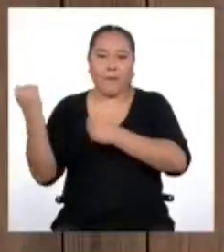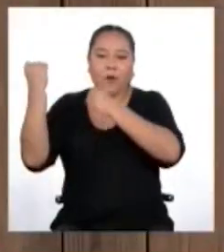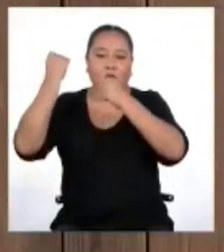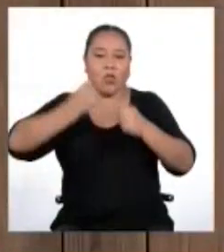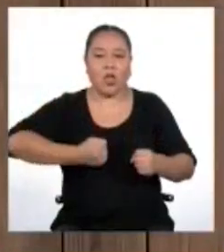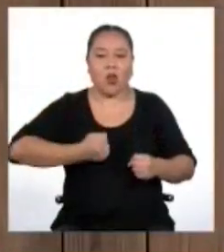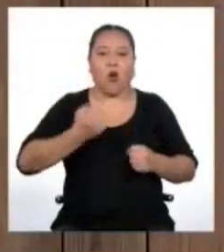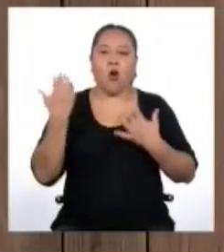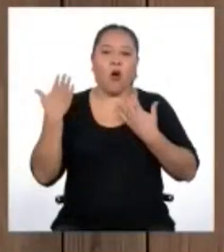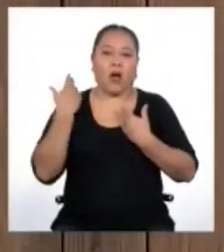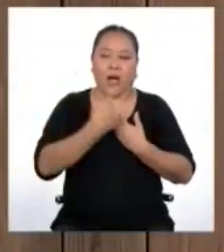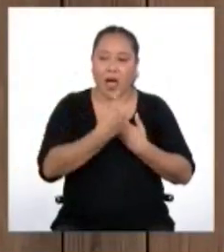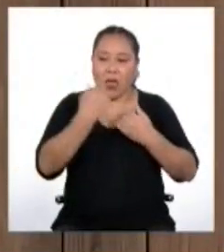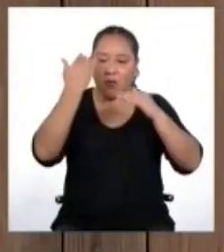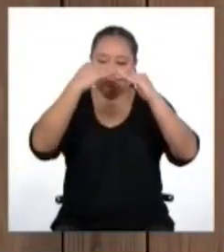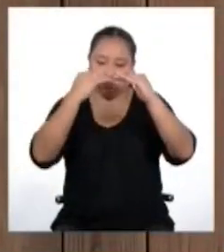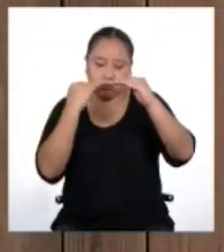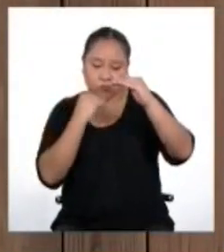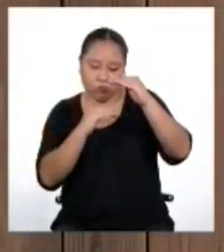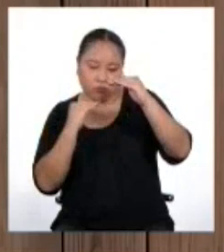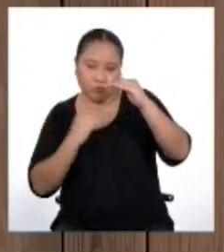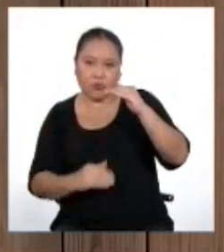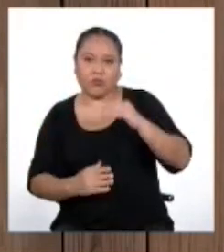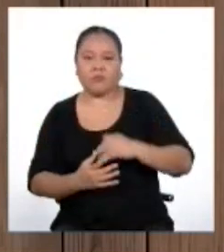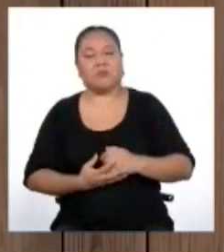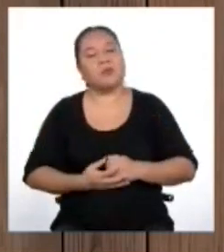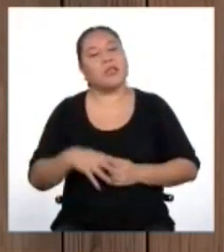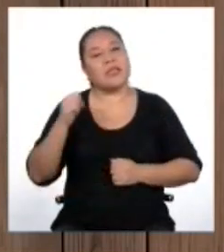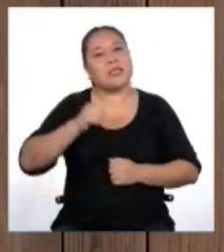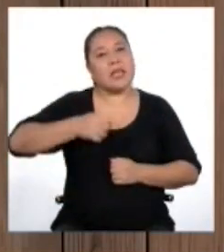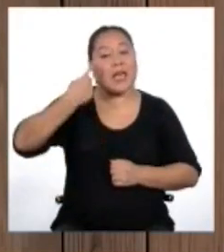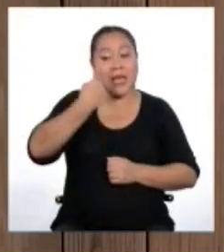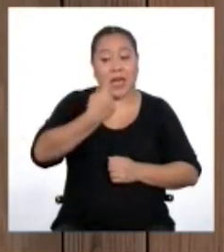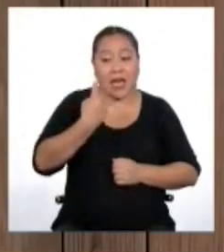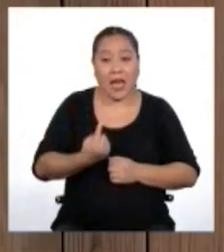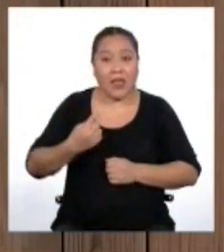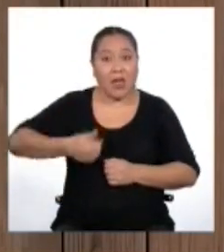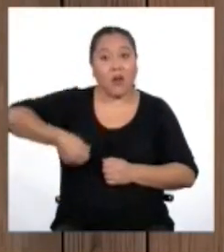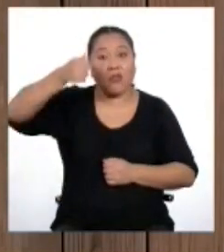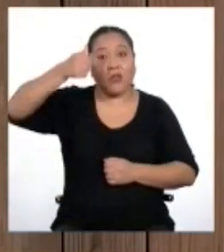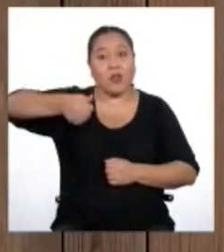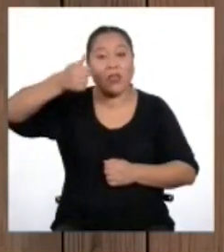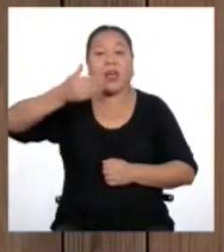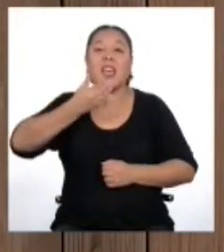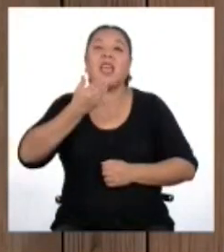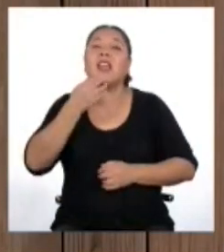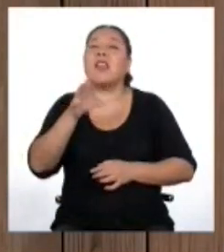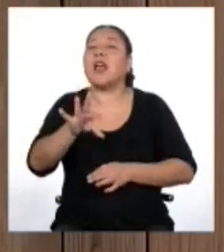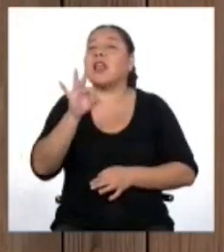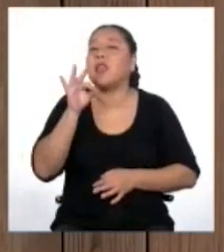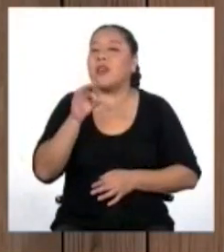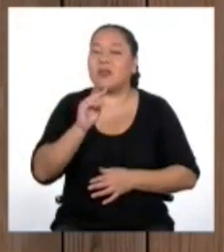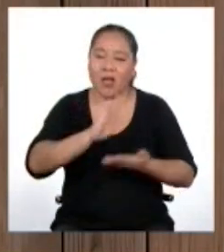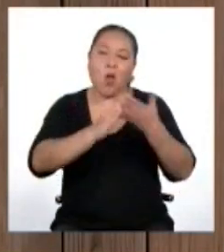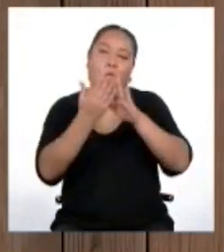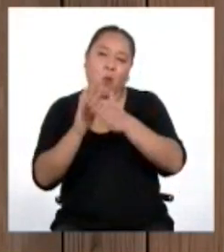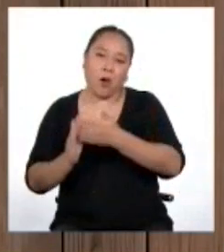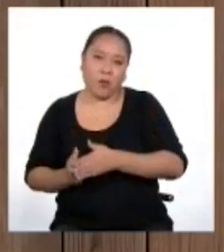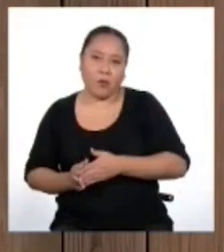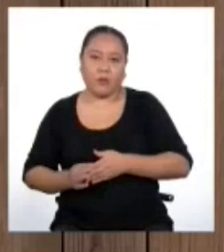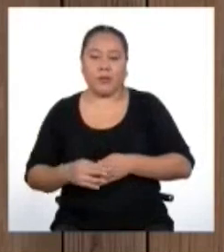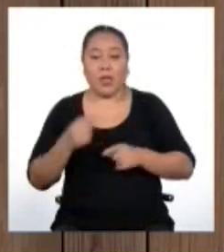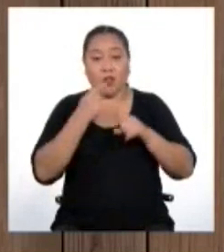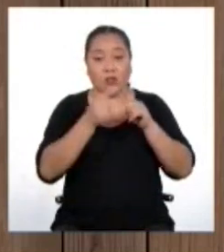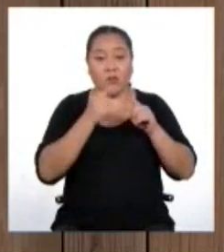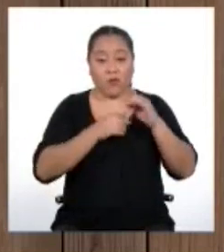gobierno. Qué bueno que hayas entendido. Y cada autoridad a cargo ha sido elegida por el pueblo. En los diferentes niveles